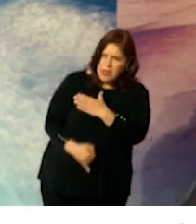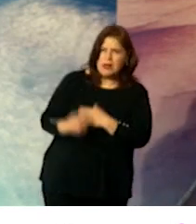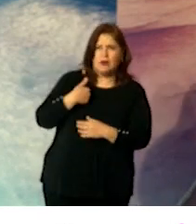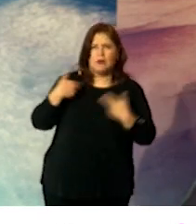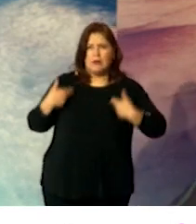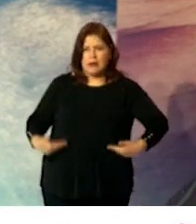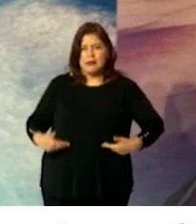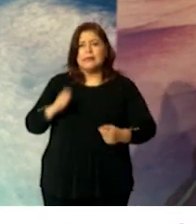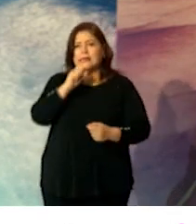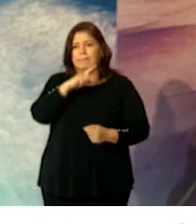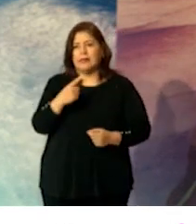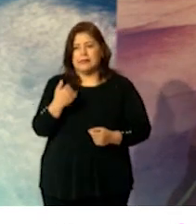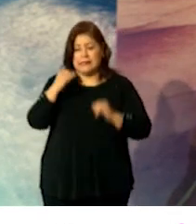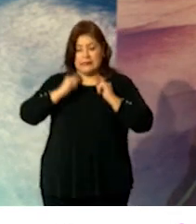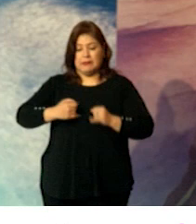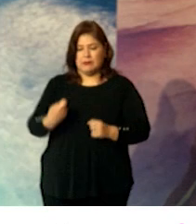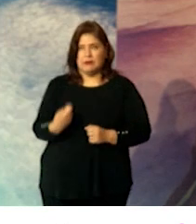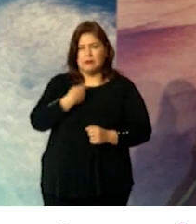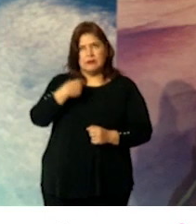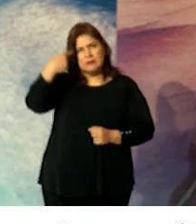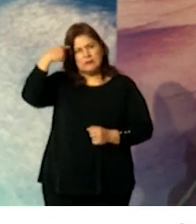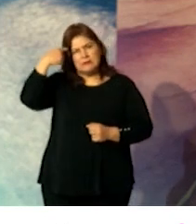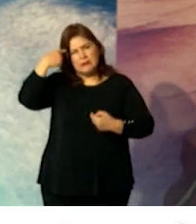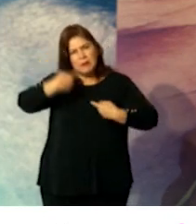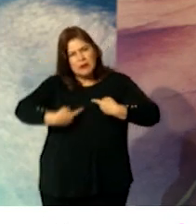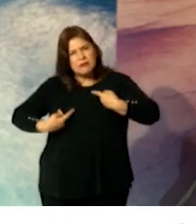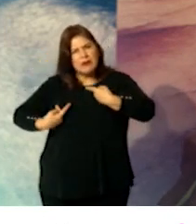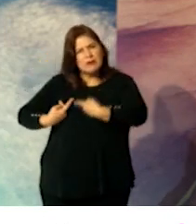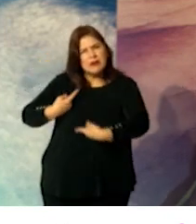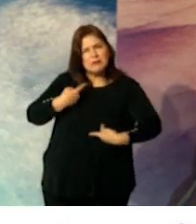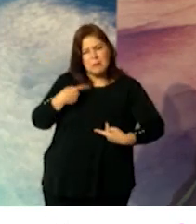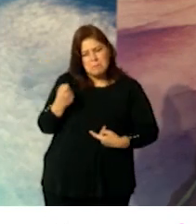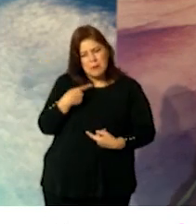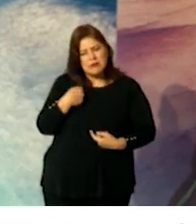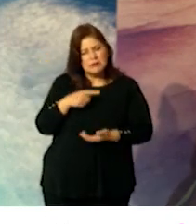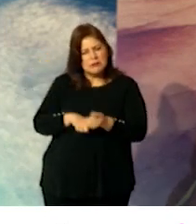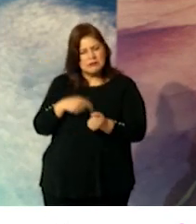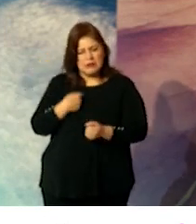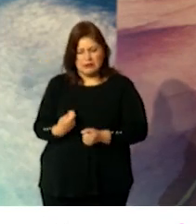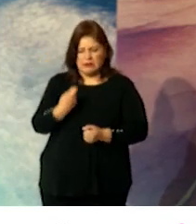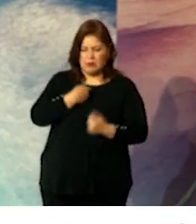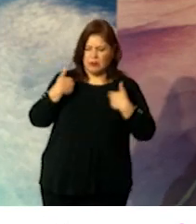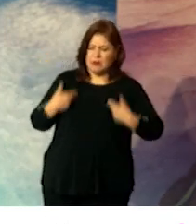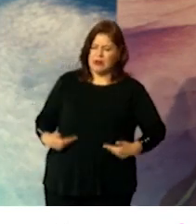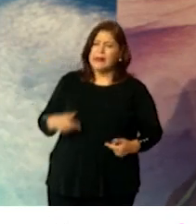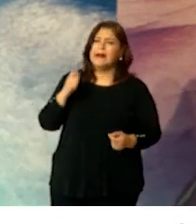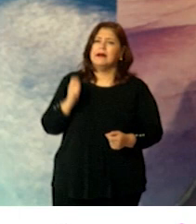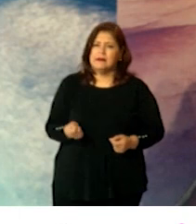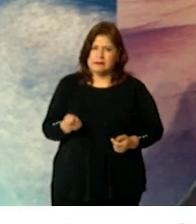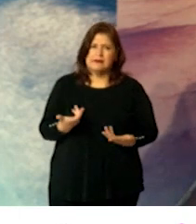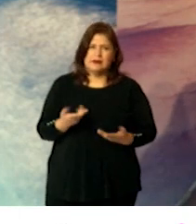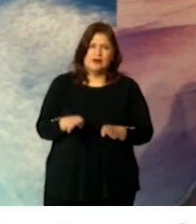identidad individual. Y empecé a preguntarme y empecé a ver que mi identidad humana viene precisamente pues de la forma en la